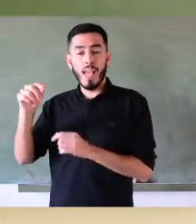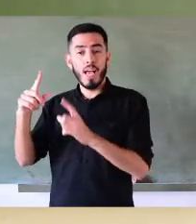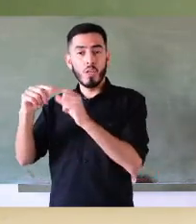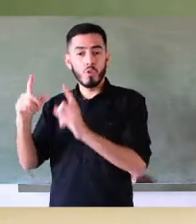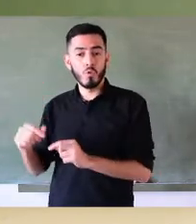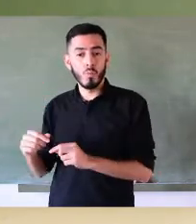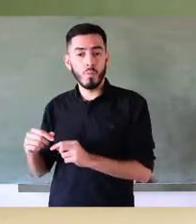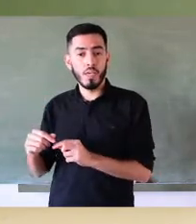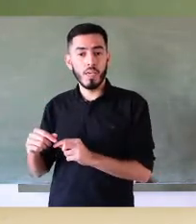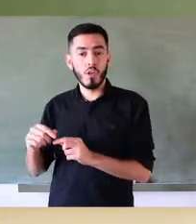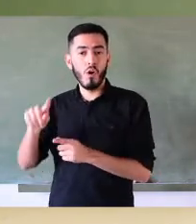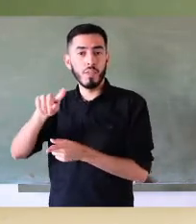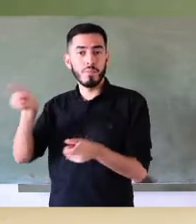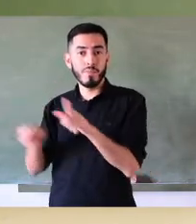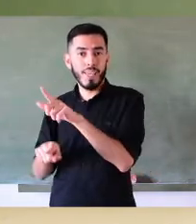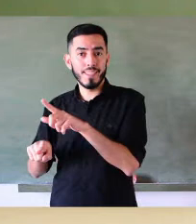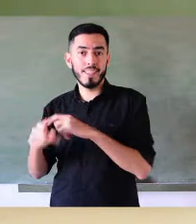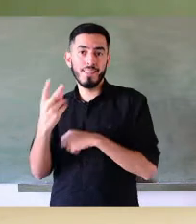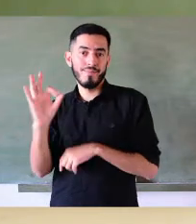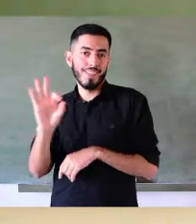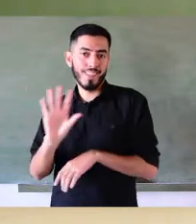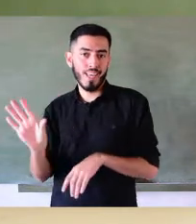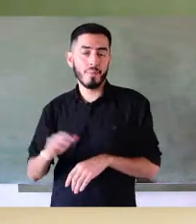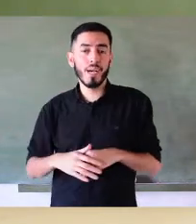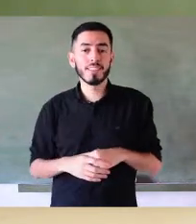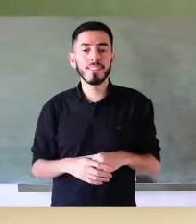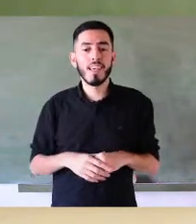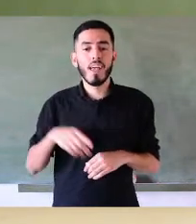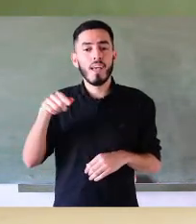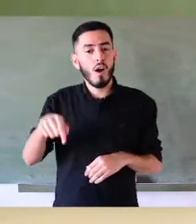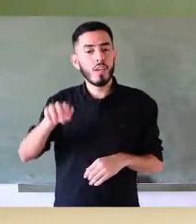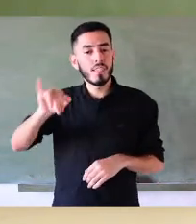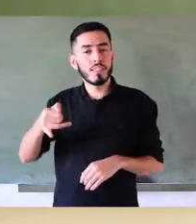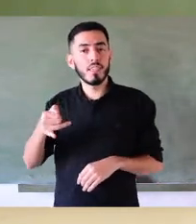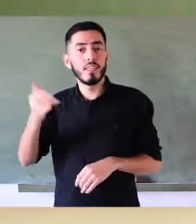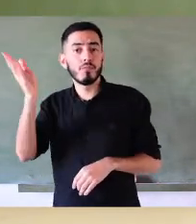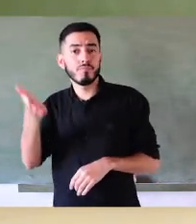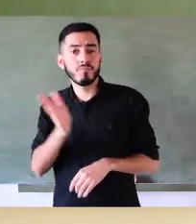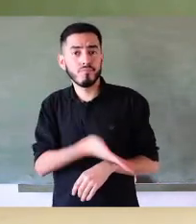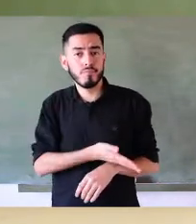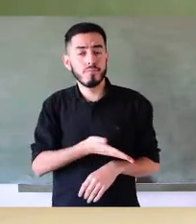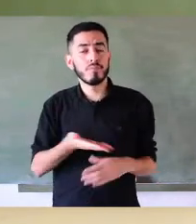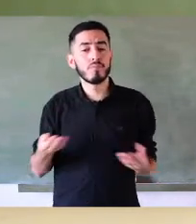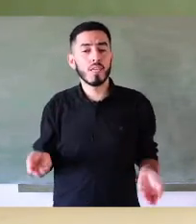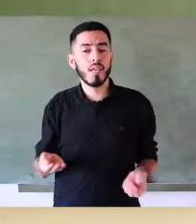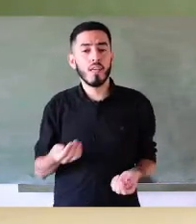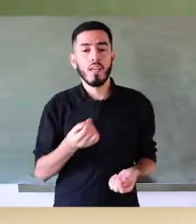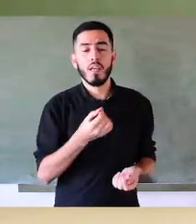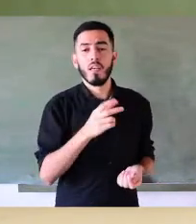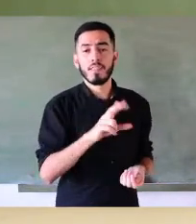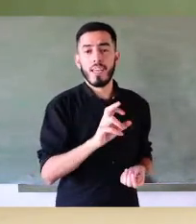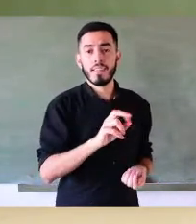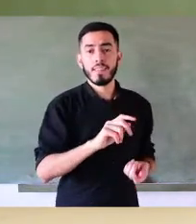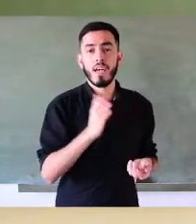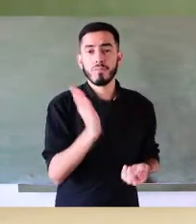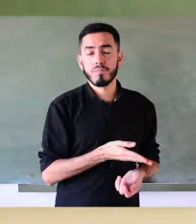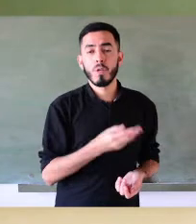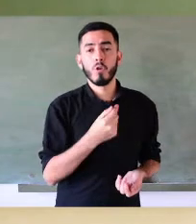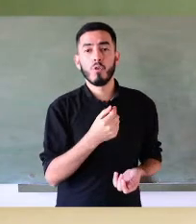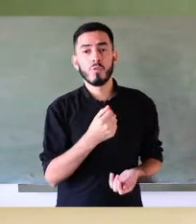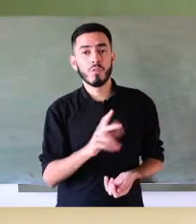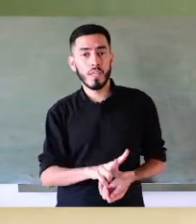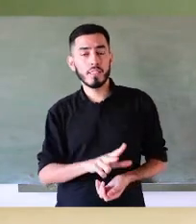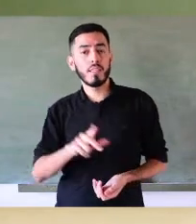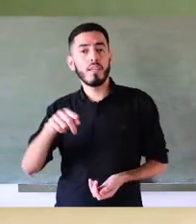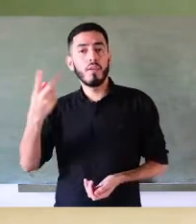fracción, ¿sí? Y ahora podemos nuevamente simplificar por 10, esto nos queda 2 y esto nos queda 3. Por lo